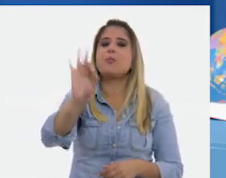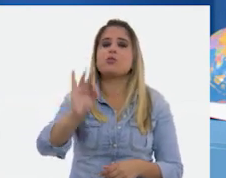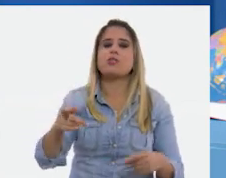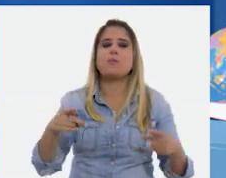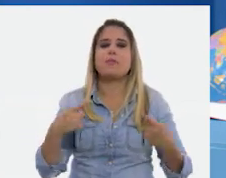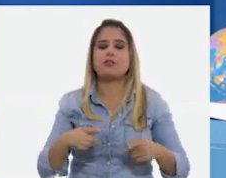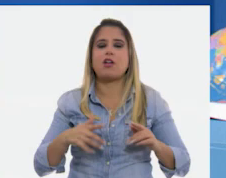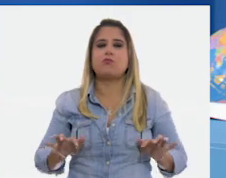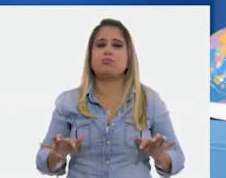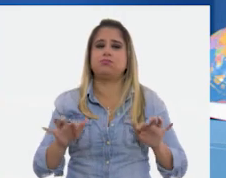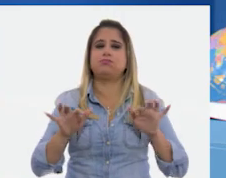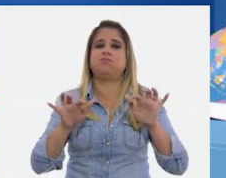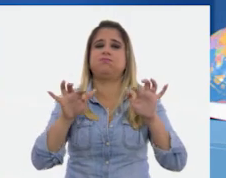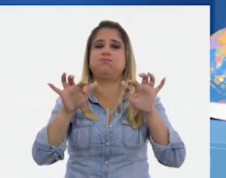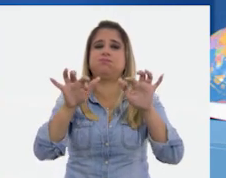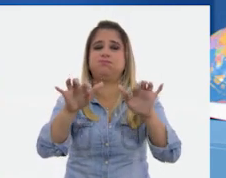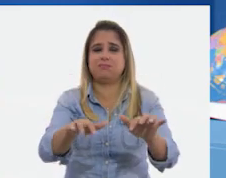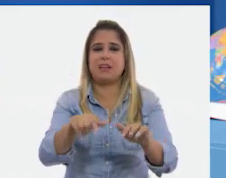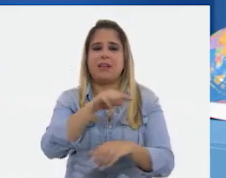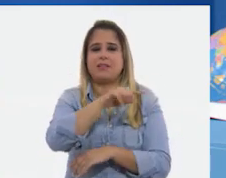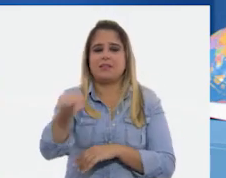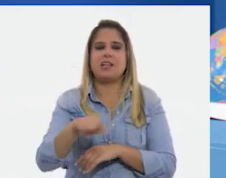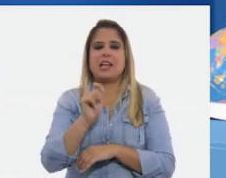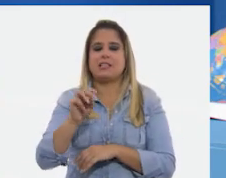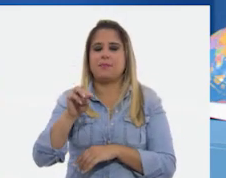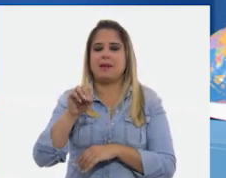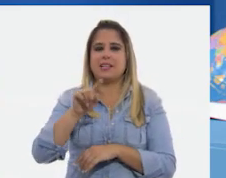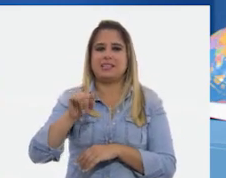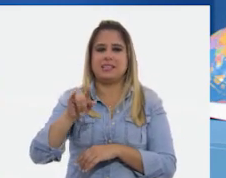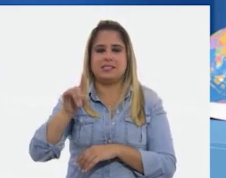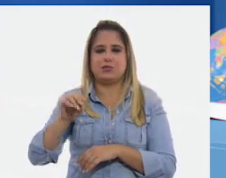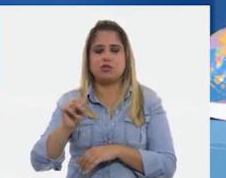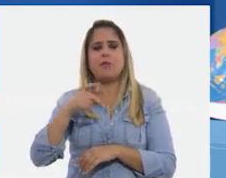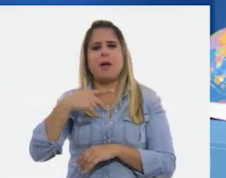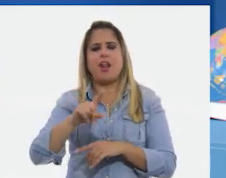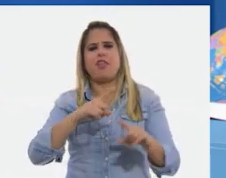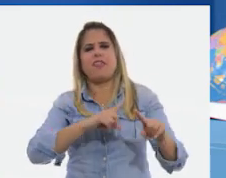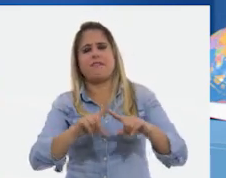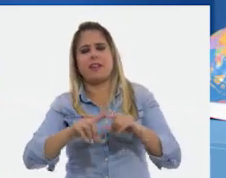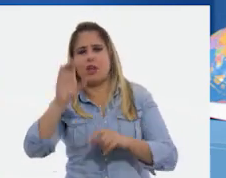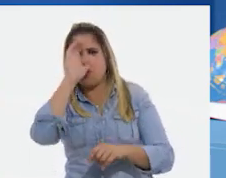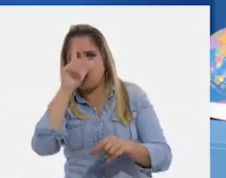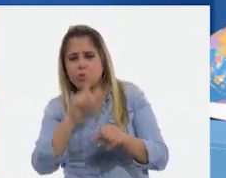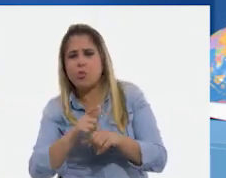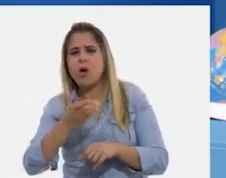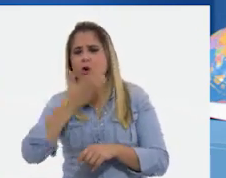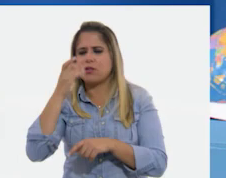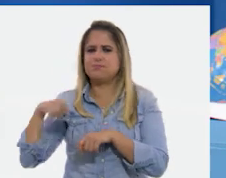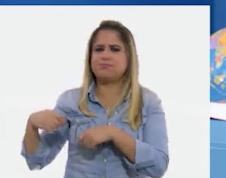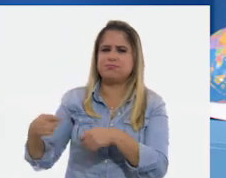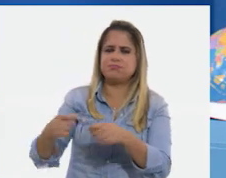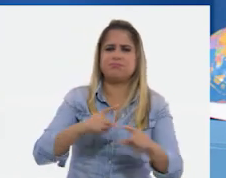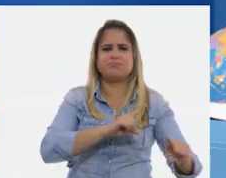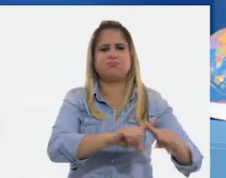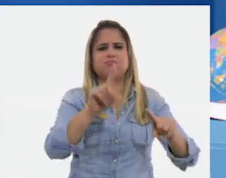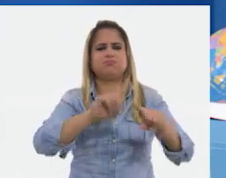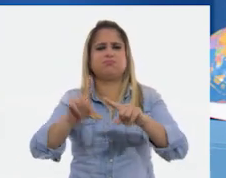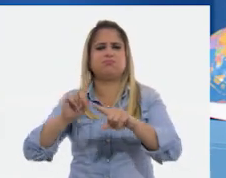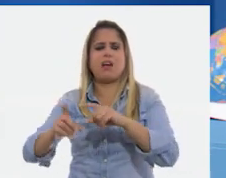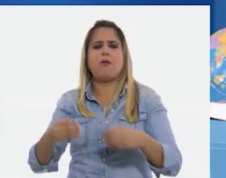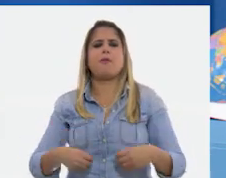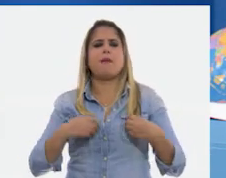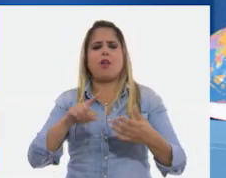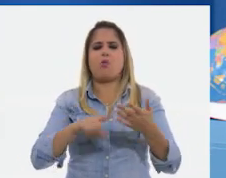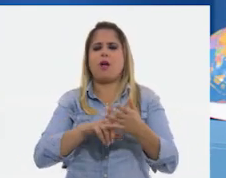la población, pero también nos diferencian nuestras costumbres y tradiciones según nuestro origen o región donde